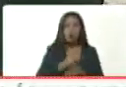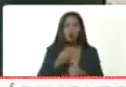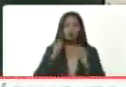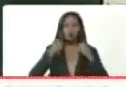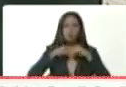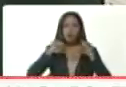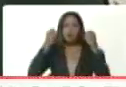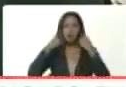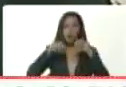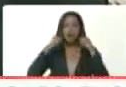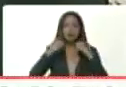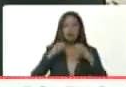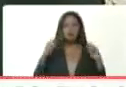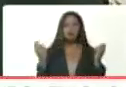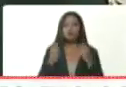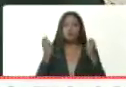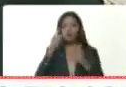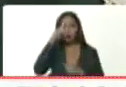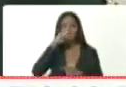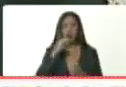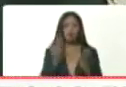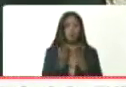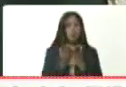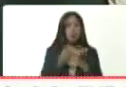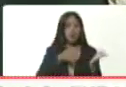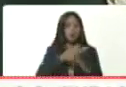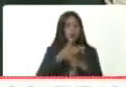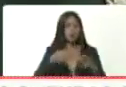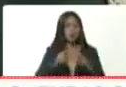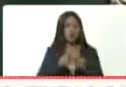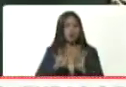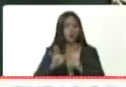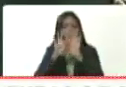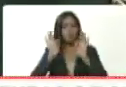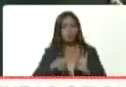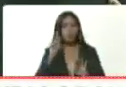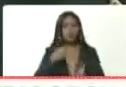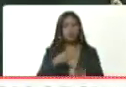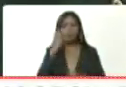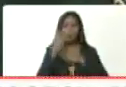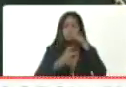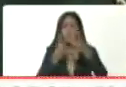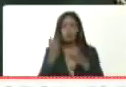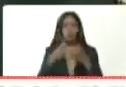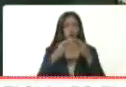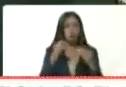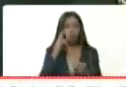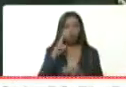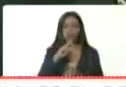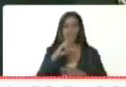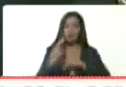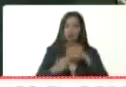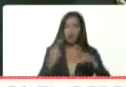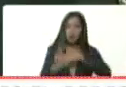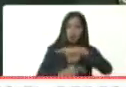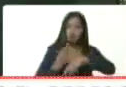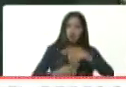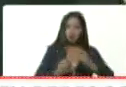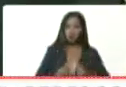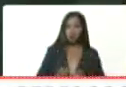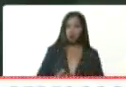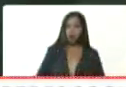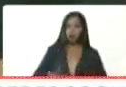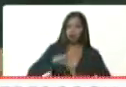para el arranque del año escolar garantizando todo vigilando todo así tiene que ser una restitución asume a